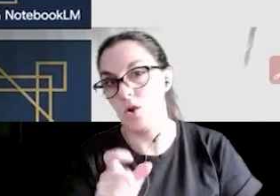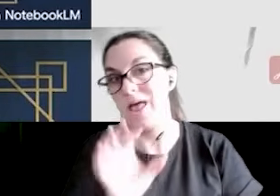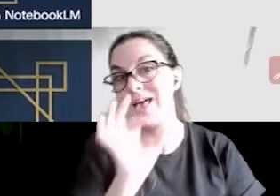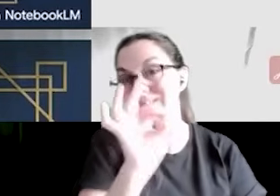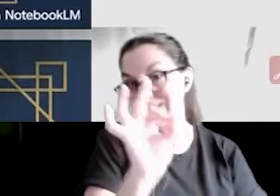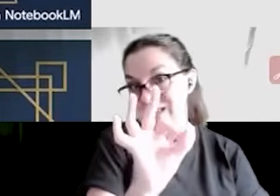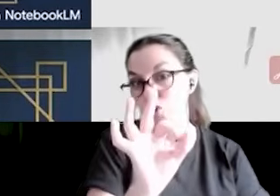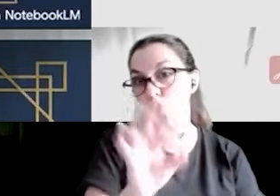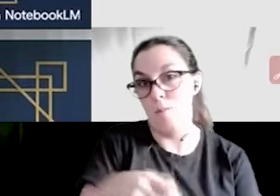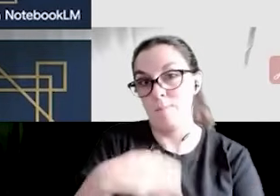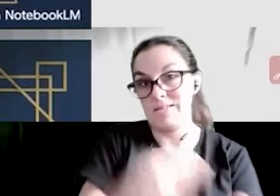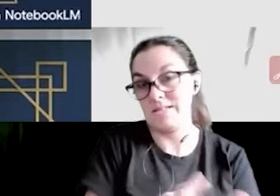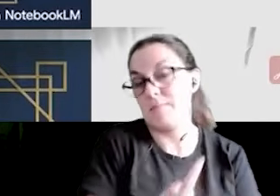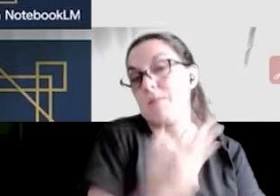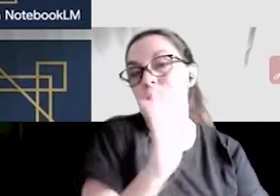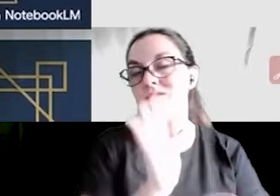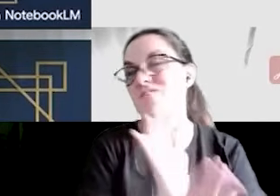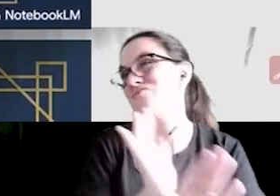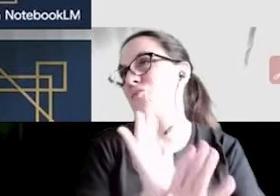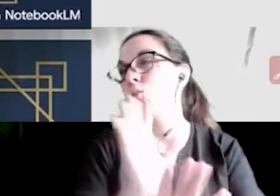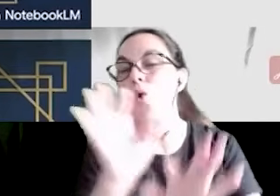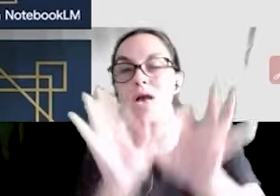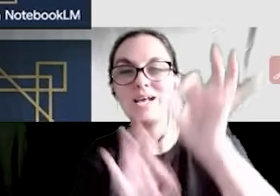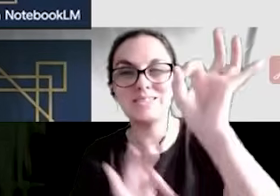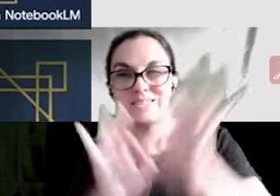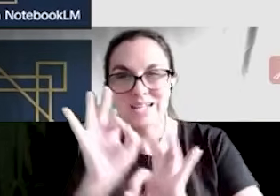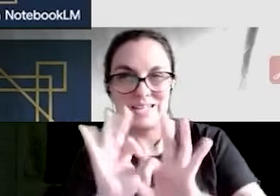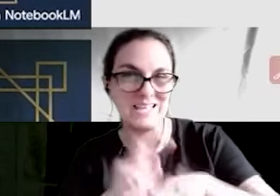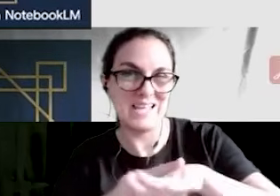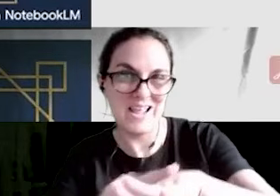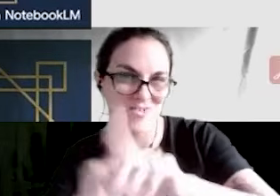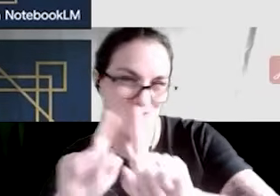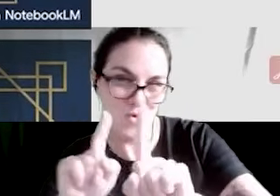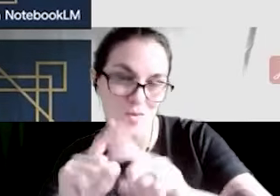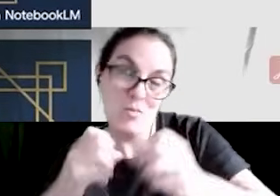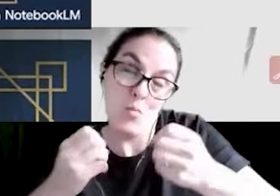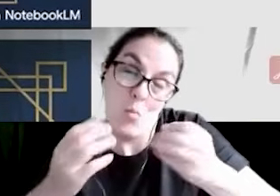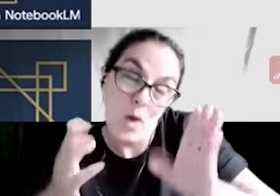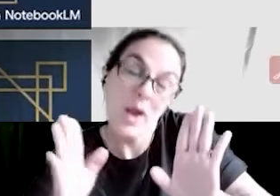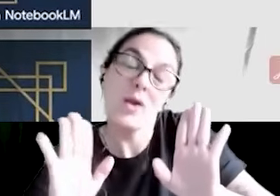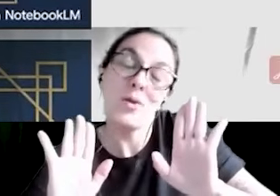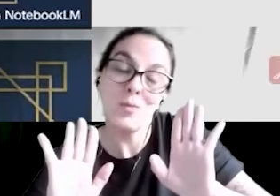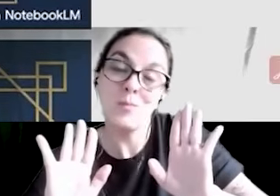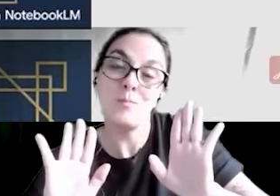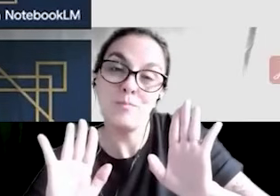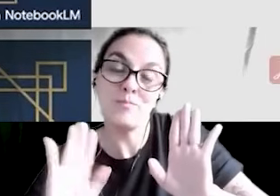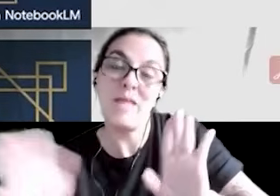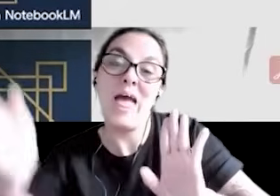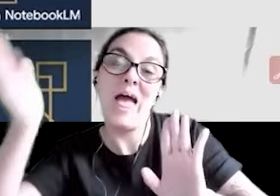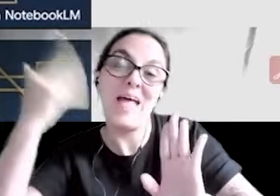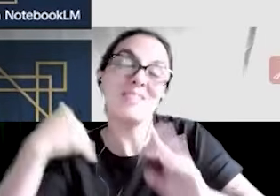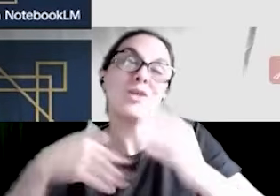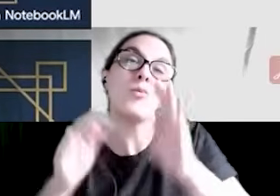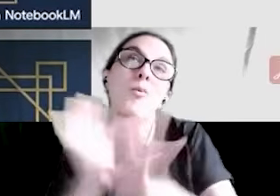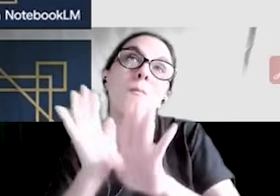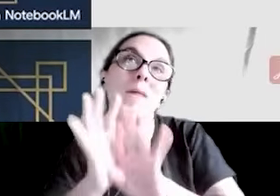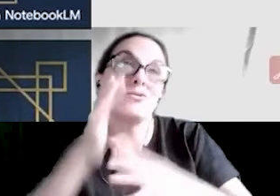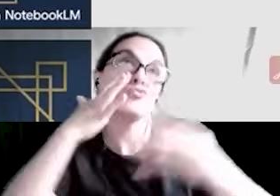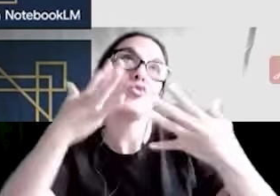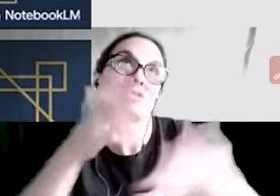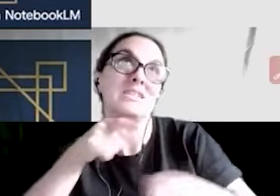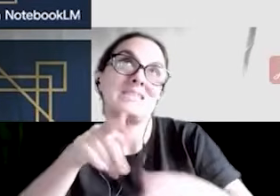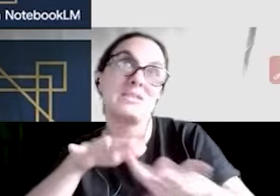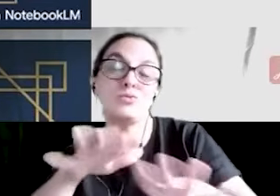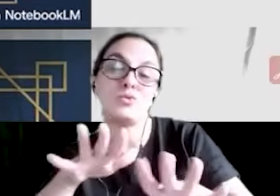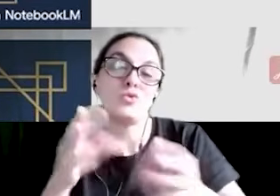podría ser una estrategia que no es recomendable, pero bueno, en algún momento se popularizaron este tipo de acciones,